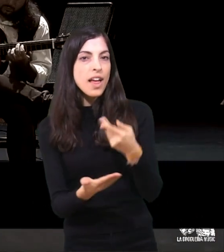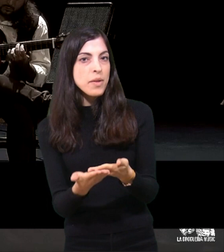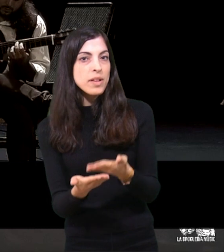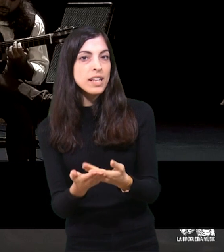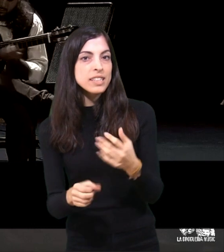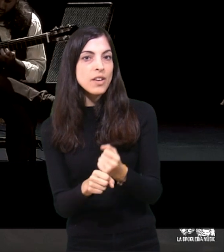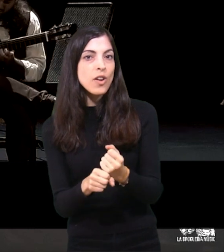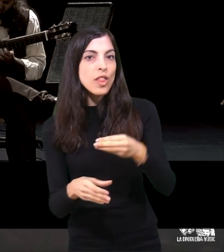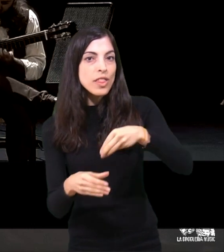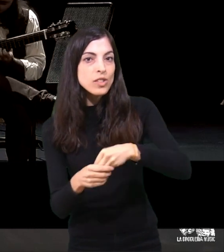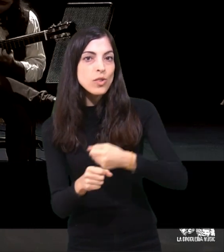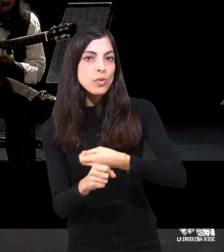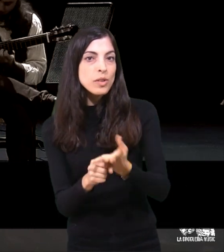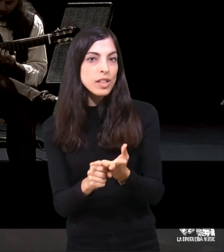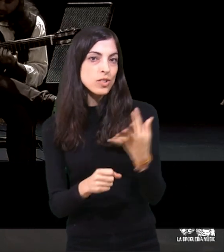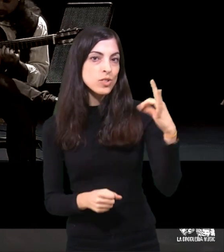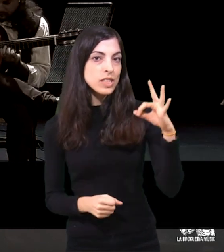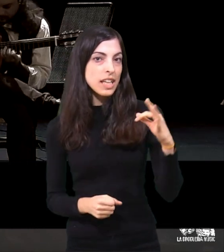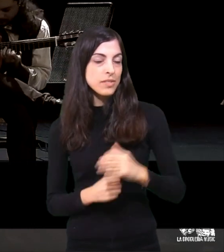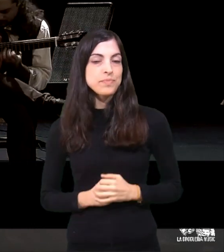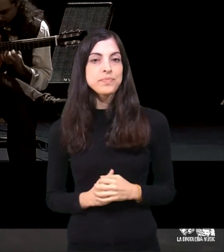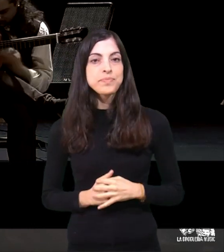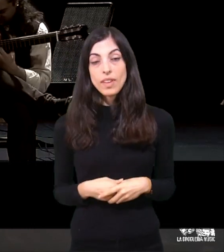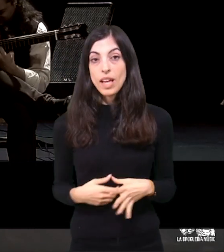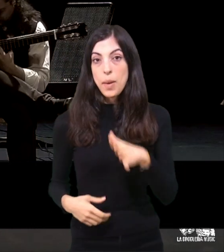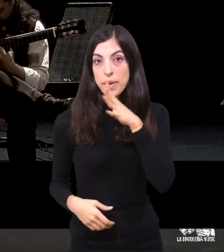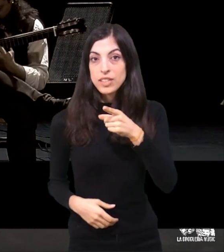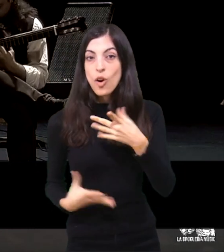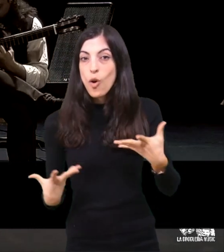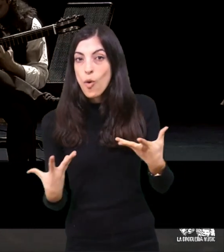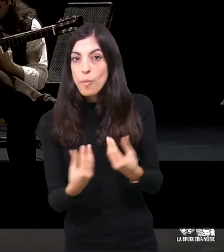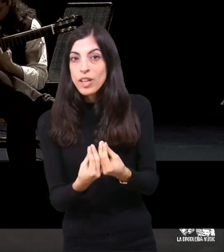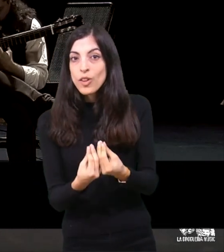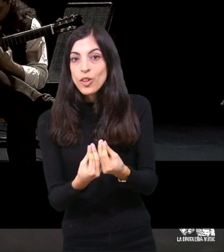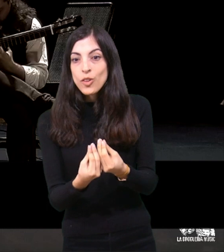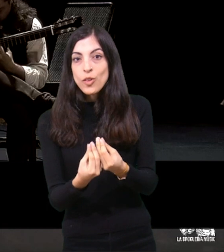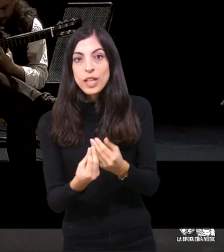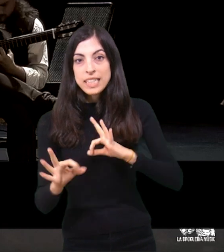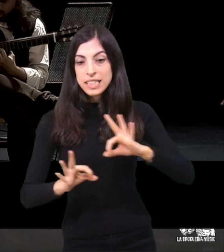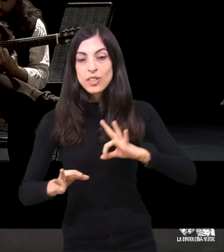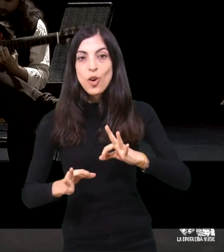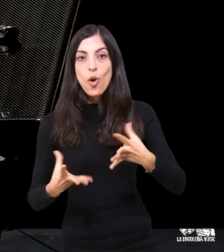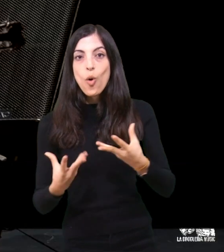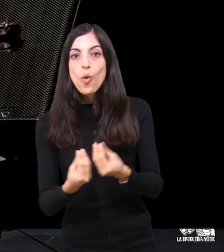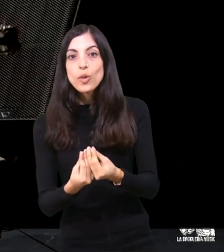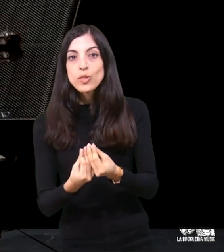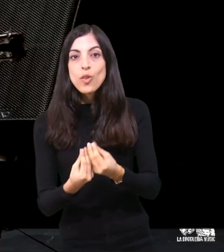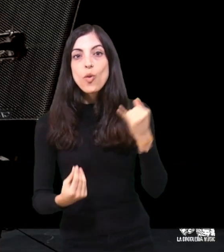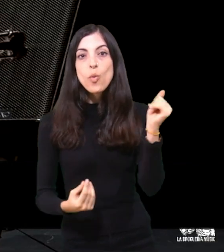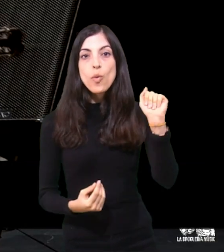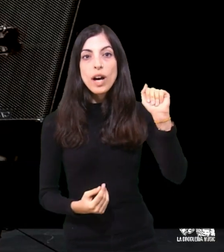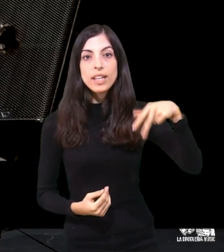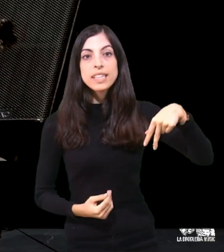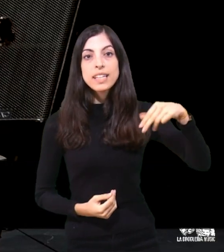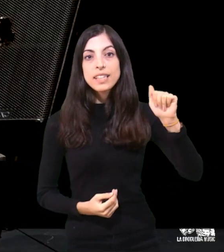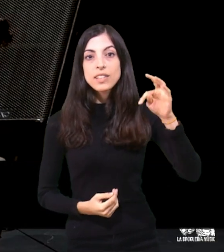trabajo en lo que será su primer disco en solitario. Para ello estará muy bien acompañado en el escenario con Juan Antonio